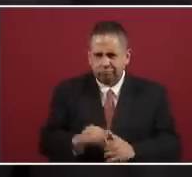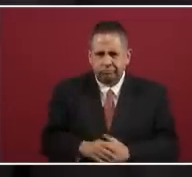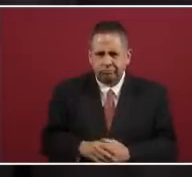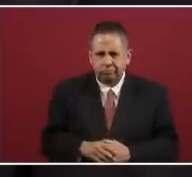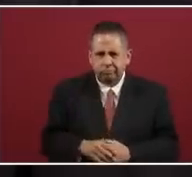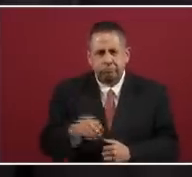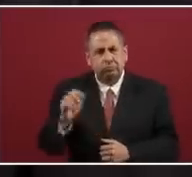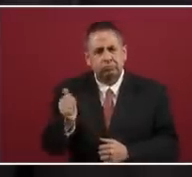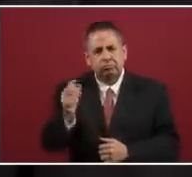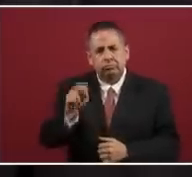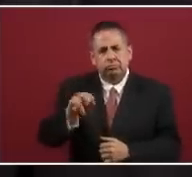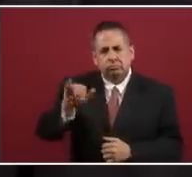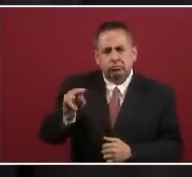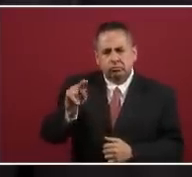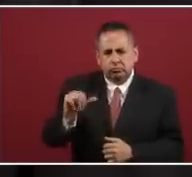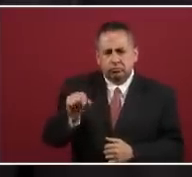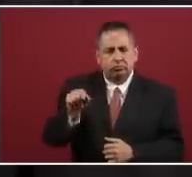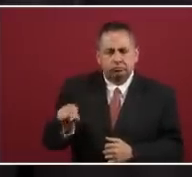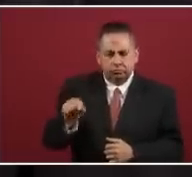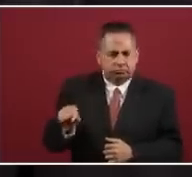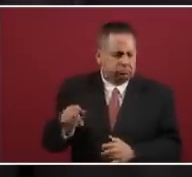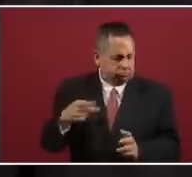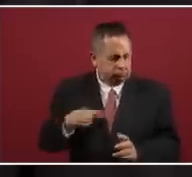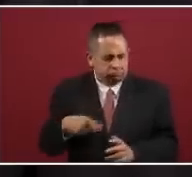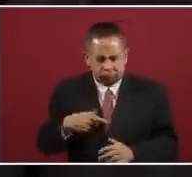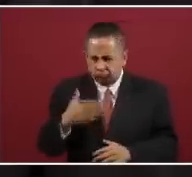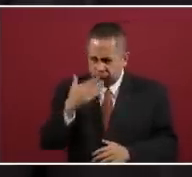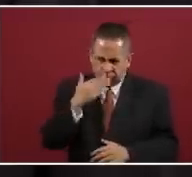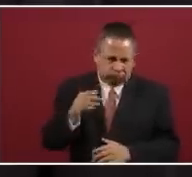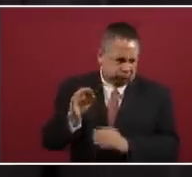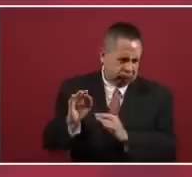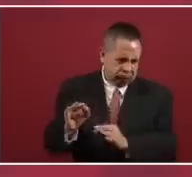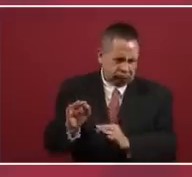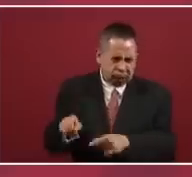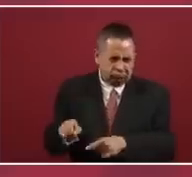San Juana es una extraordinaria